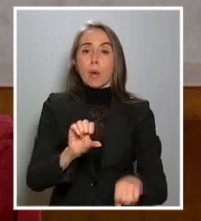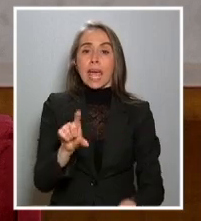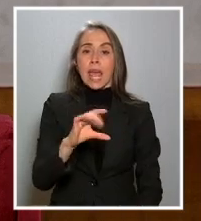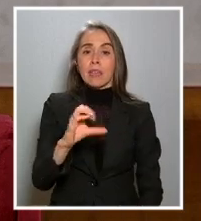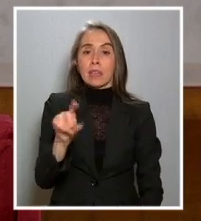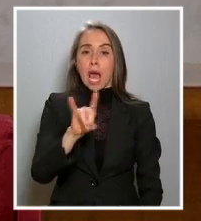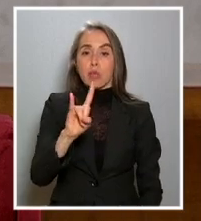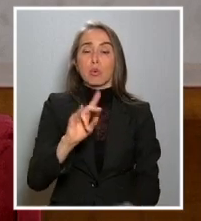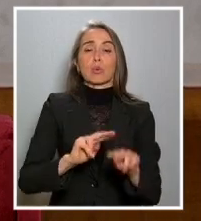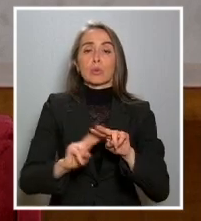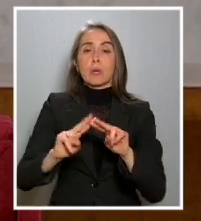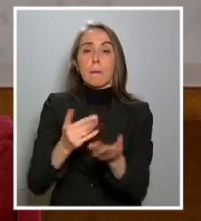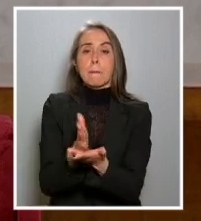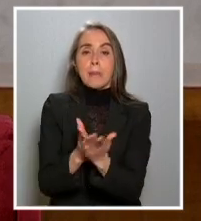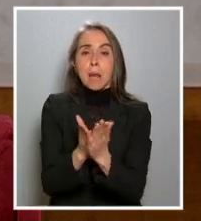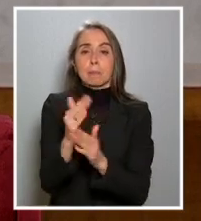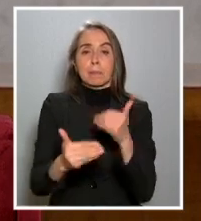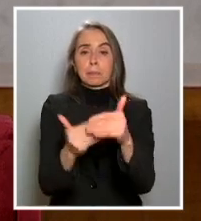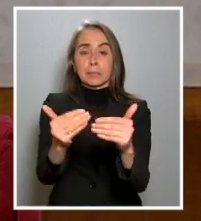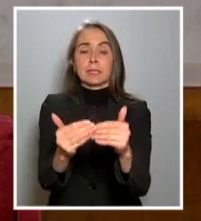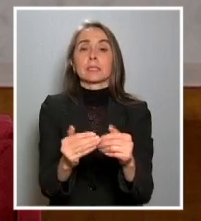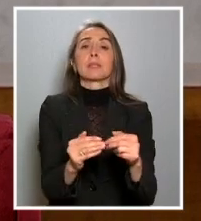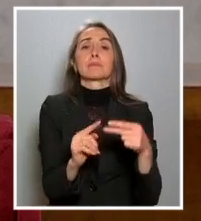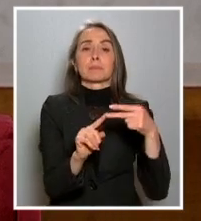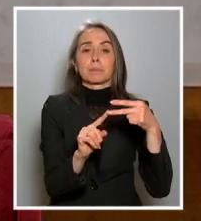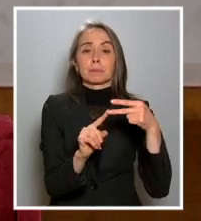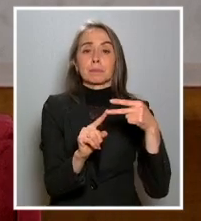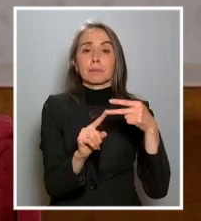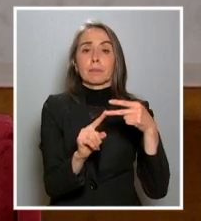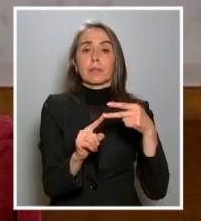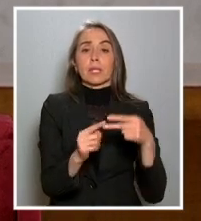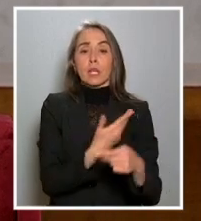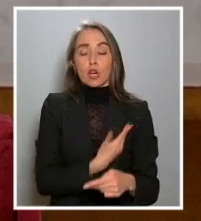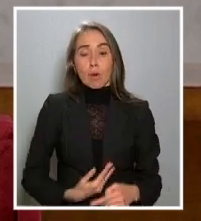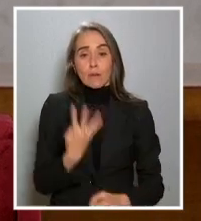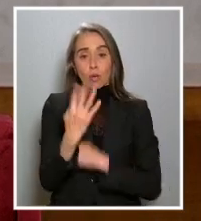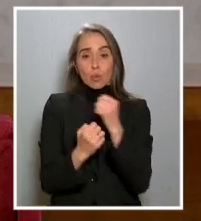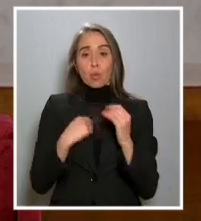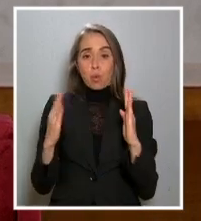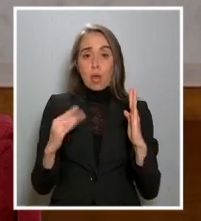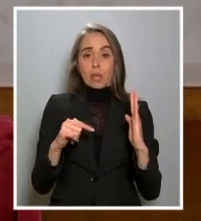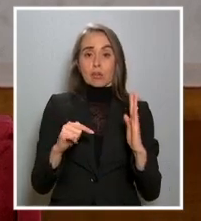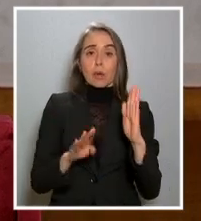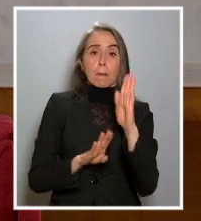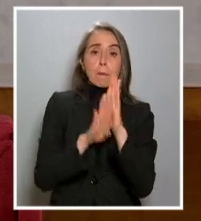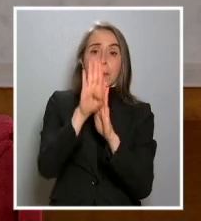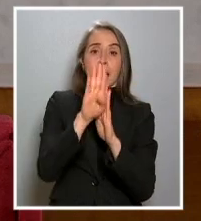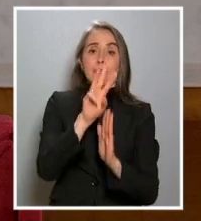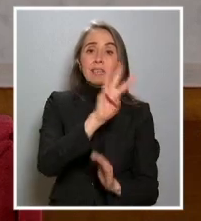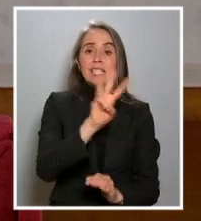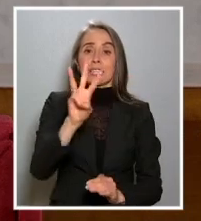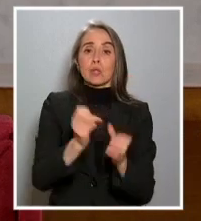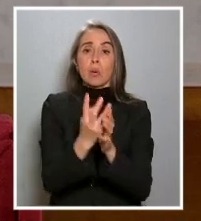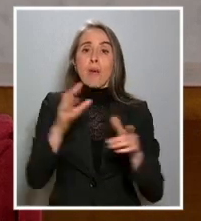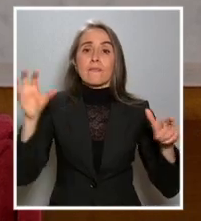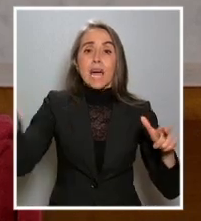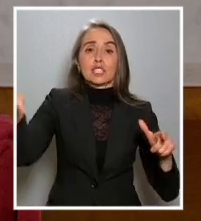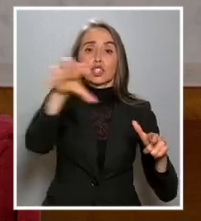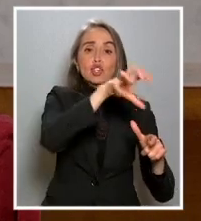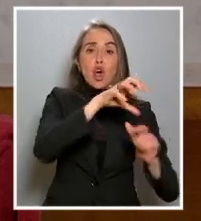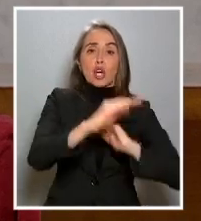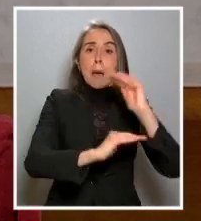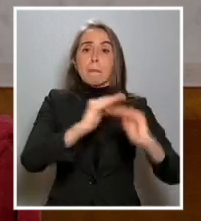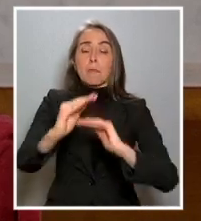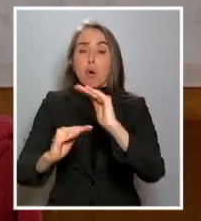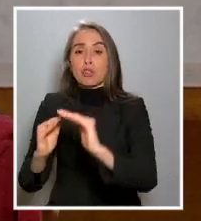plan de implementación ya está en marcha. Y además, durante nuestra administración hemos alcanzado un récord de 33 nuevas áreas protegidas,